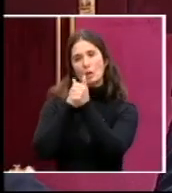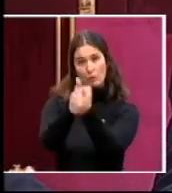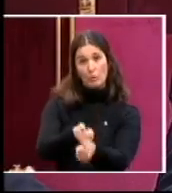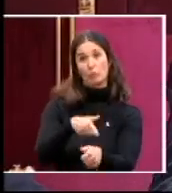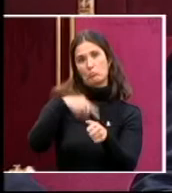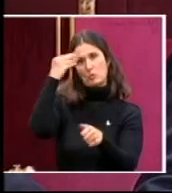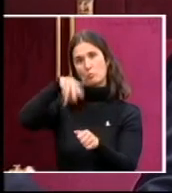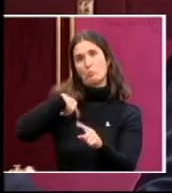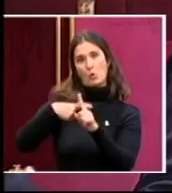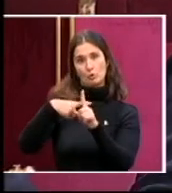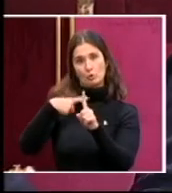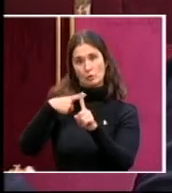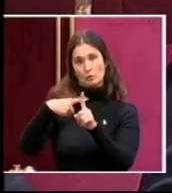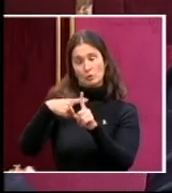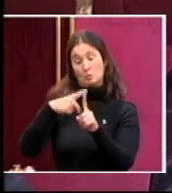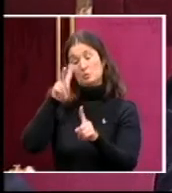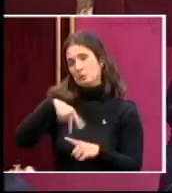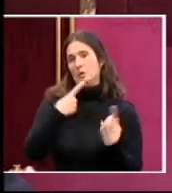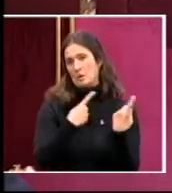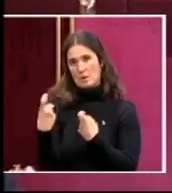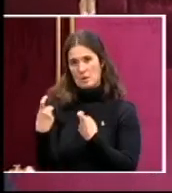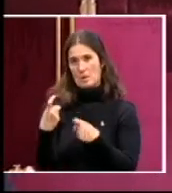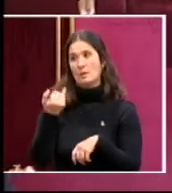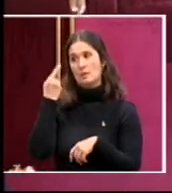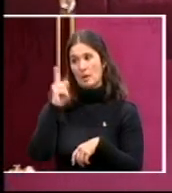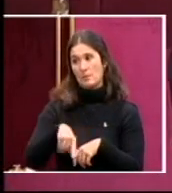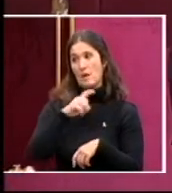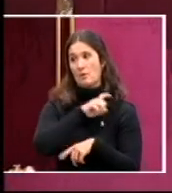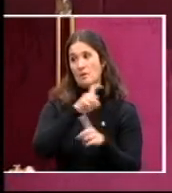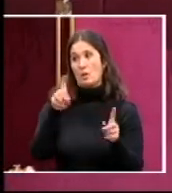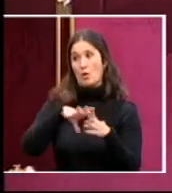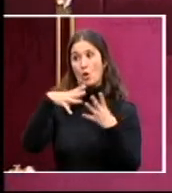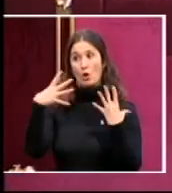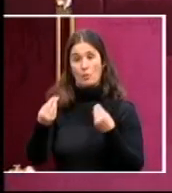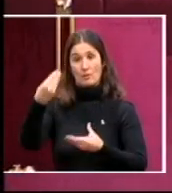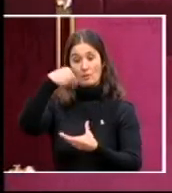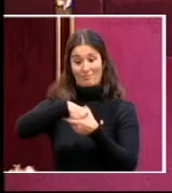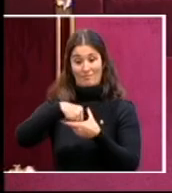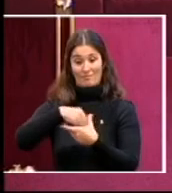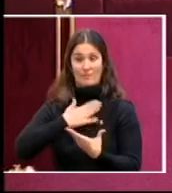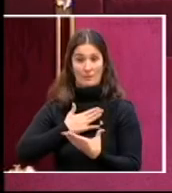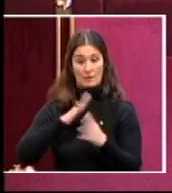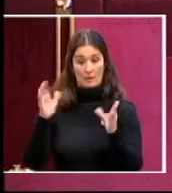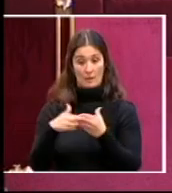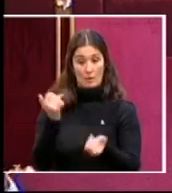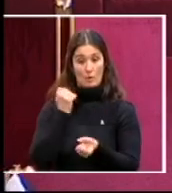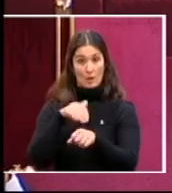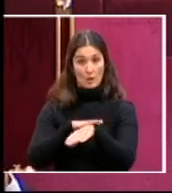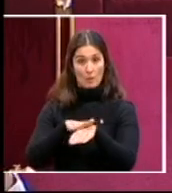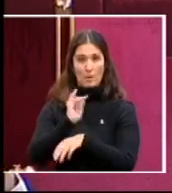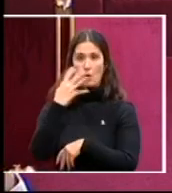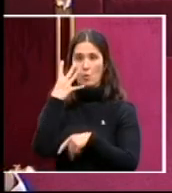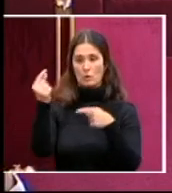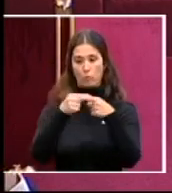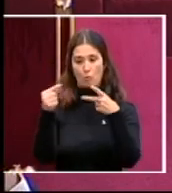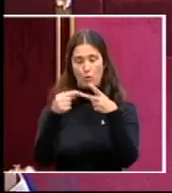que es positivo y que, además, es necesario. También recordar que en el documento sobre el que se sostiene el actual equipo de Gobierno existen cuatro